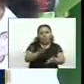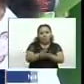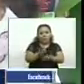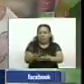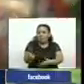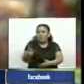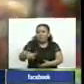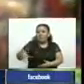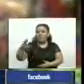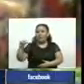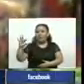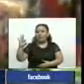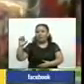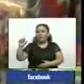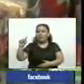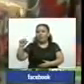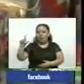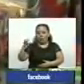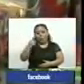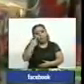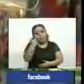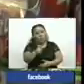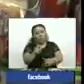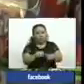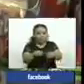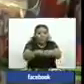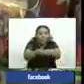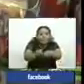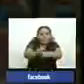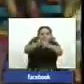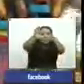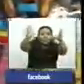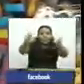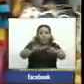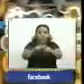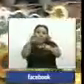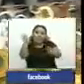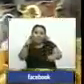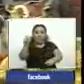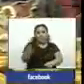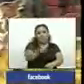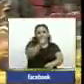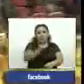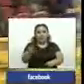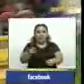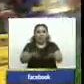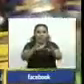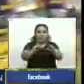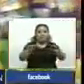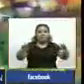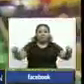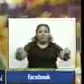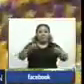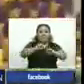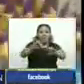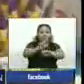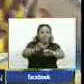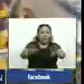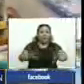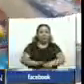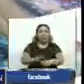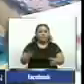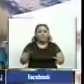Cafetalón. En estos puestos se pueden encontrar desde volcancitos, cohetes, estrellitas y hasta ametralladoras. Estos, volcanes,